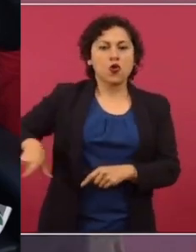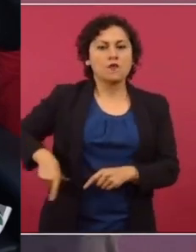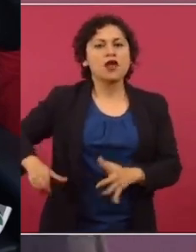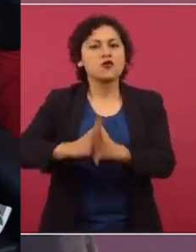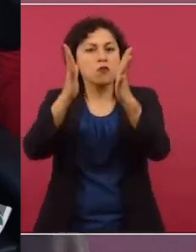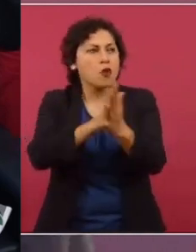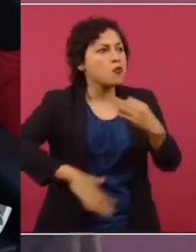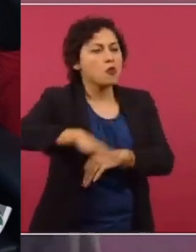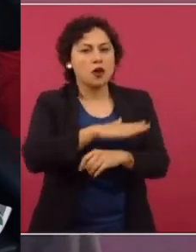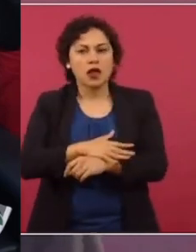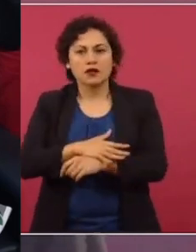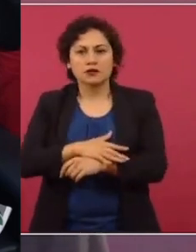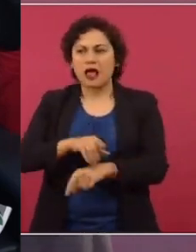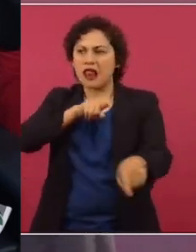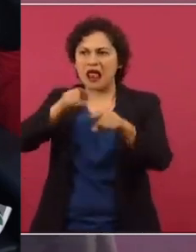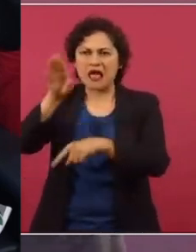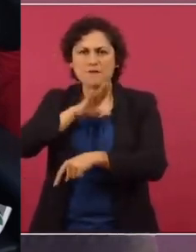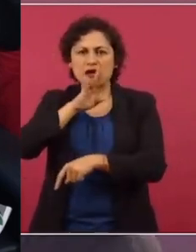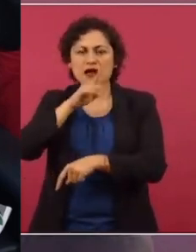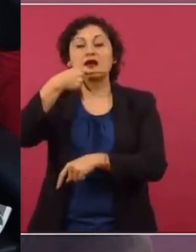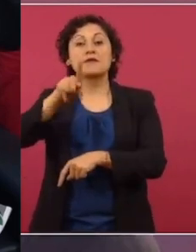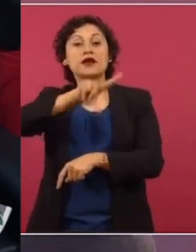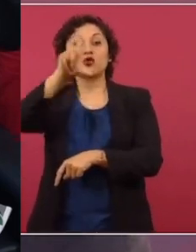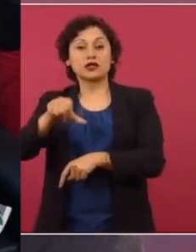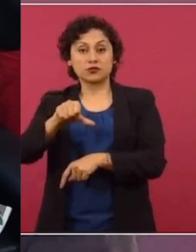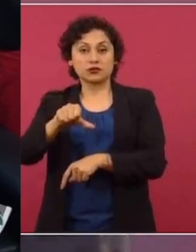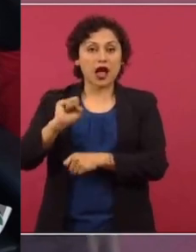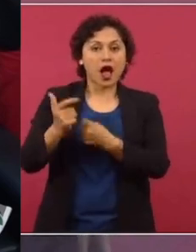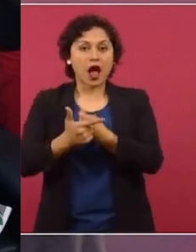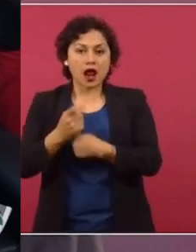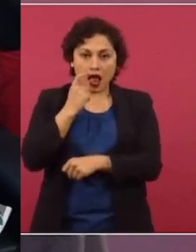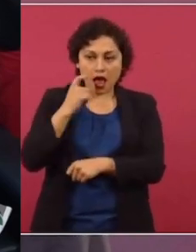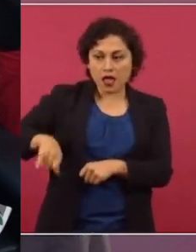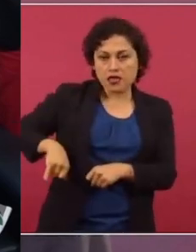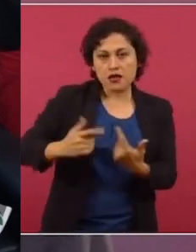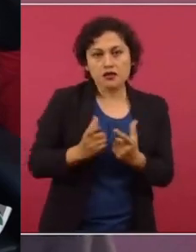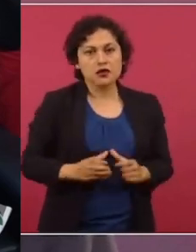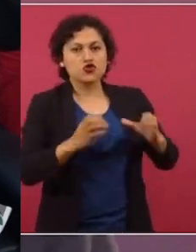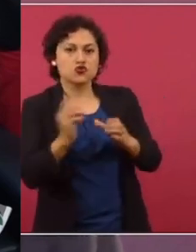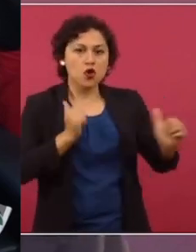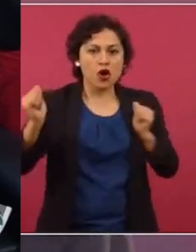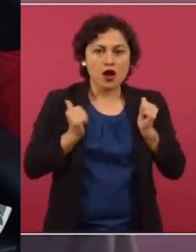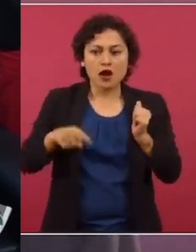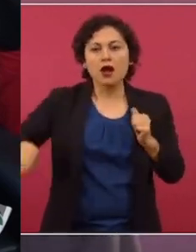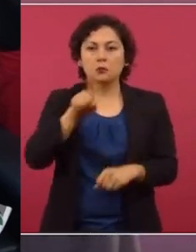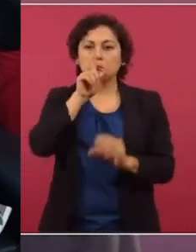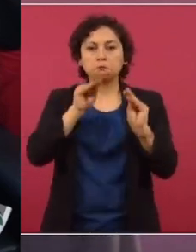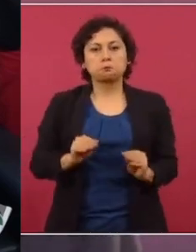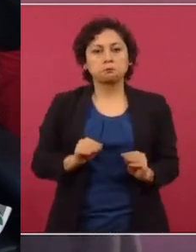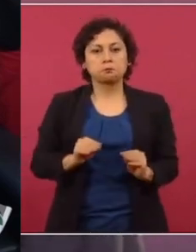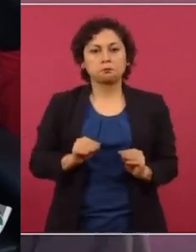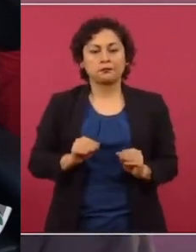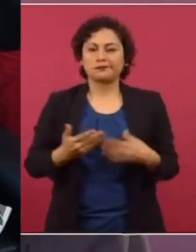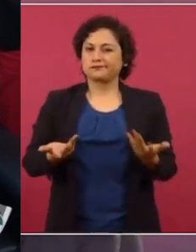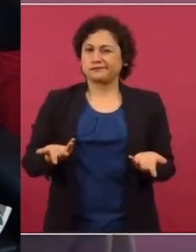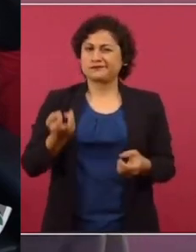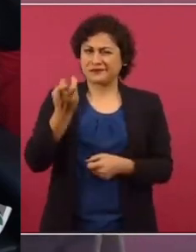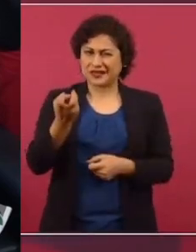y callan como momias cuando está de por medio el interés de los grupos económicos y de los grupos políticos.